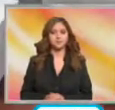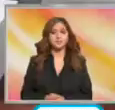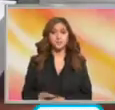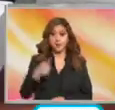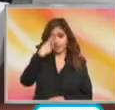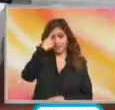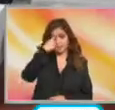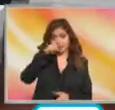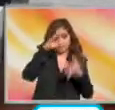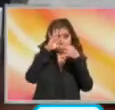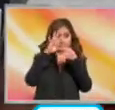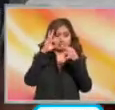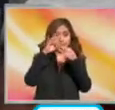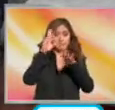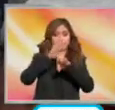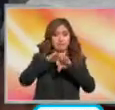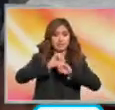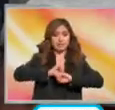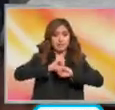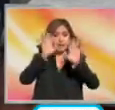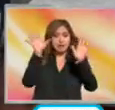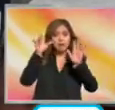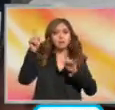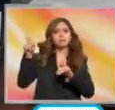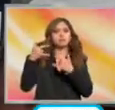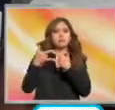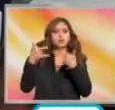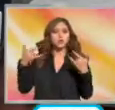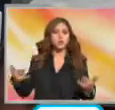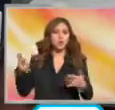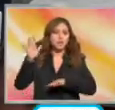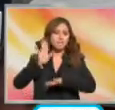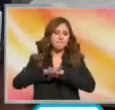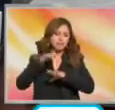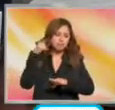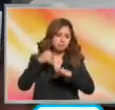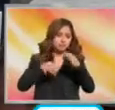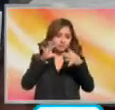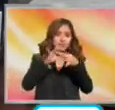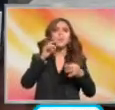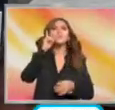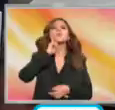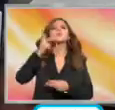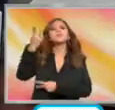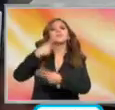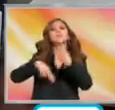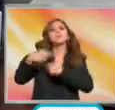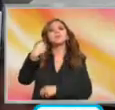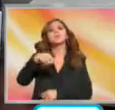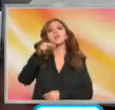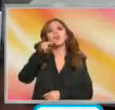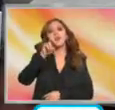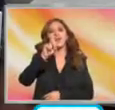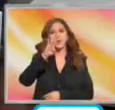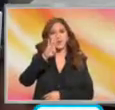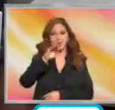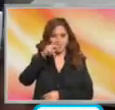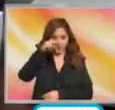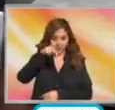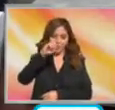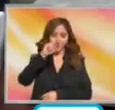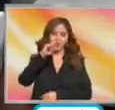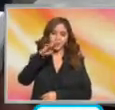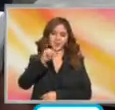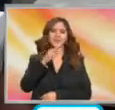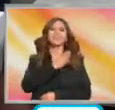Y para contarnos que estas historias son más profundas de lo que pensamos, nos visita Norma Arellano. Buenos días. Hola, buenos días, Gaby. ¿Cómo estás, Norma?